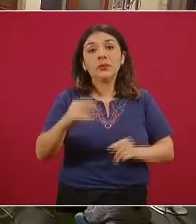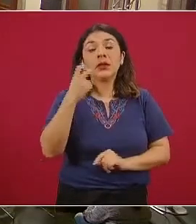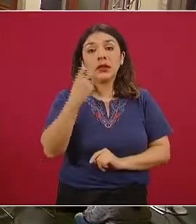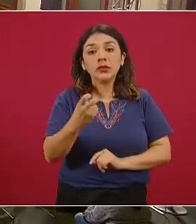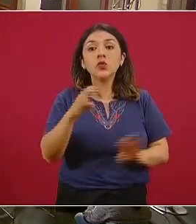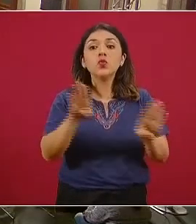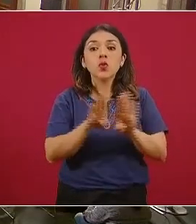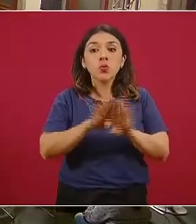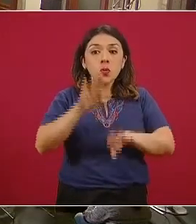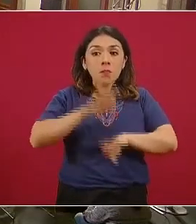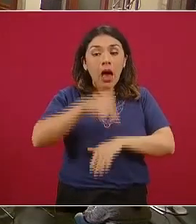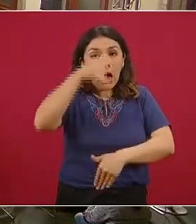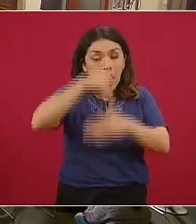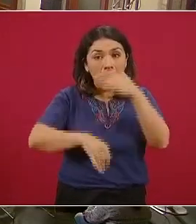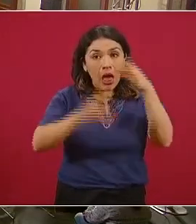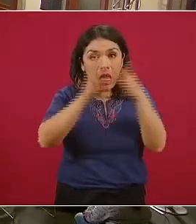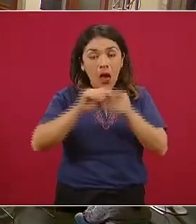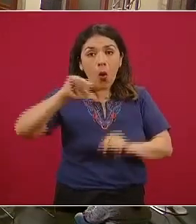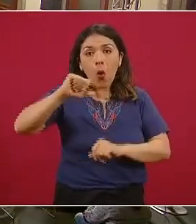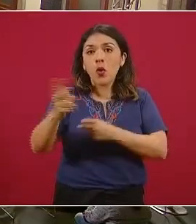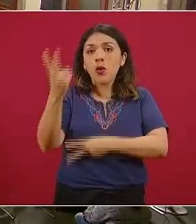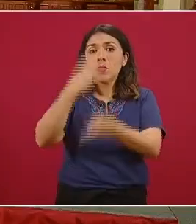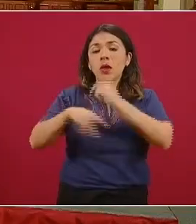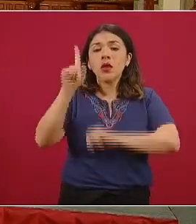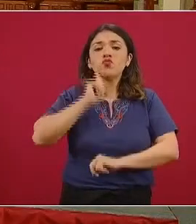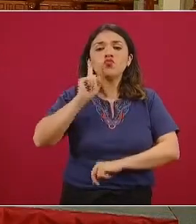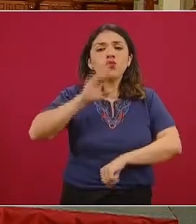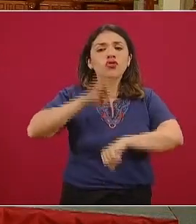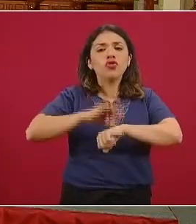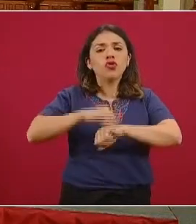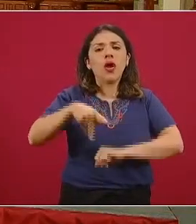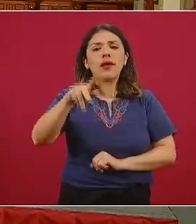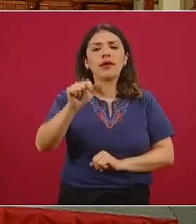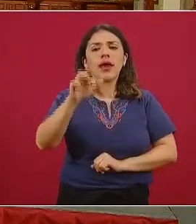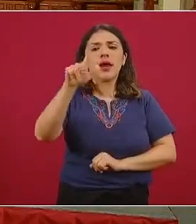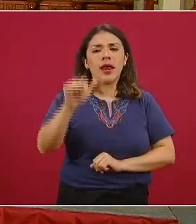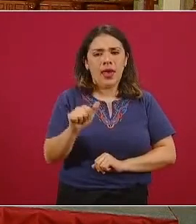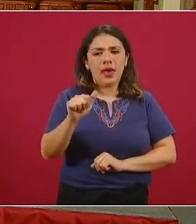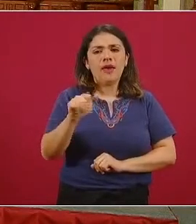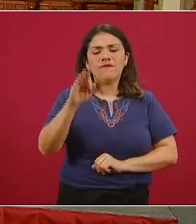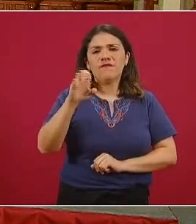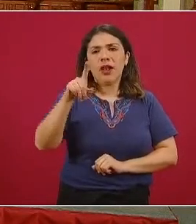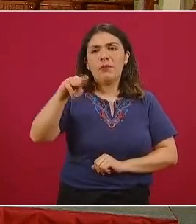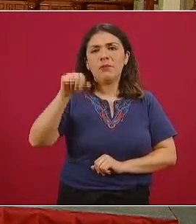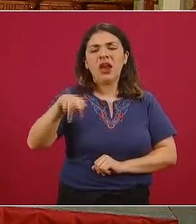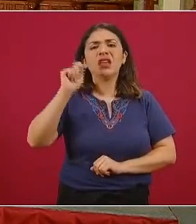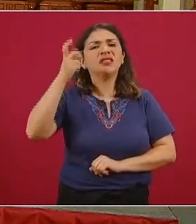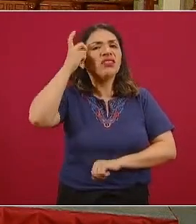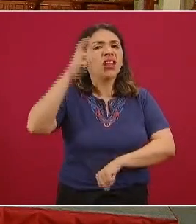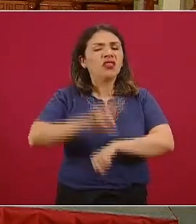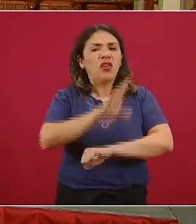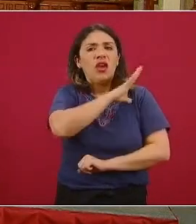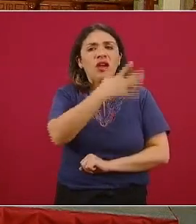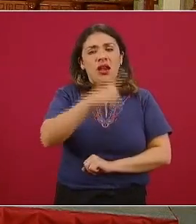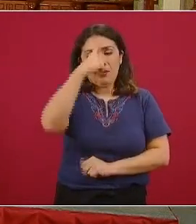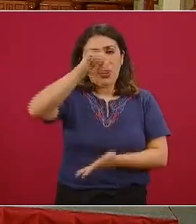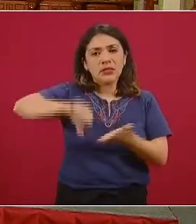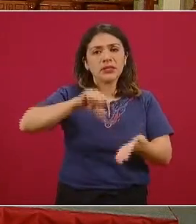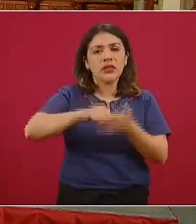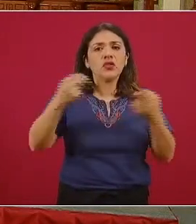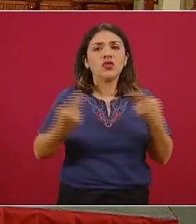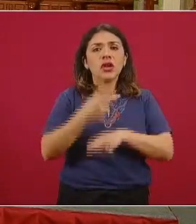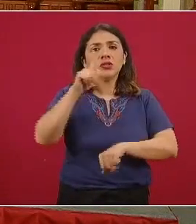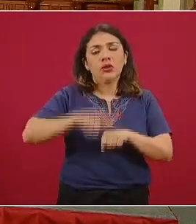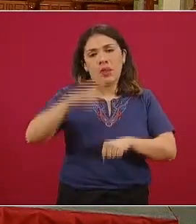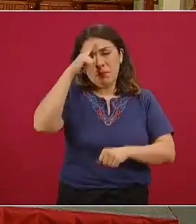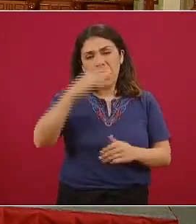para explicarlo se encuentra con nosotros la doctora Carla Berdichevsky-Feldman, quien es la directora general del Centro Nacional